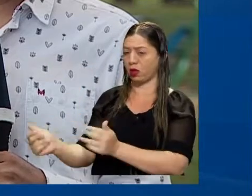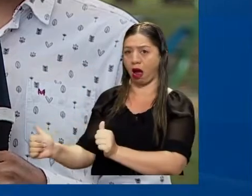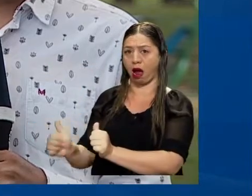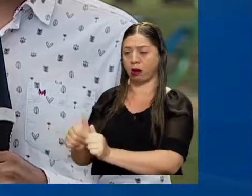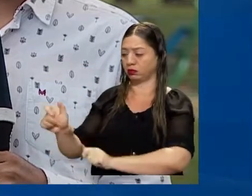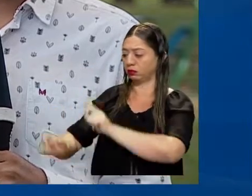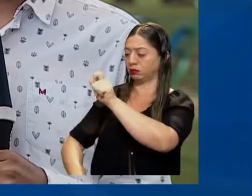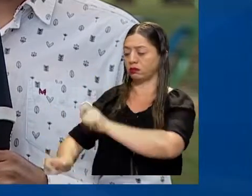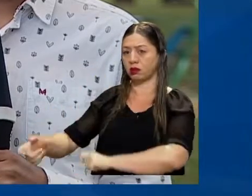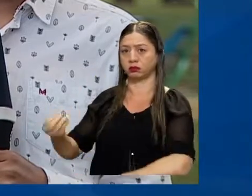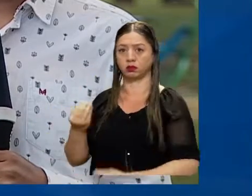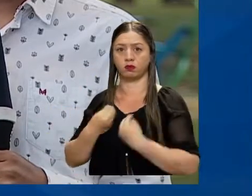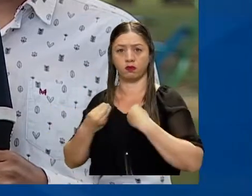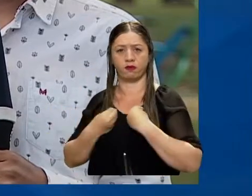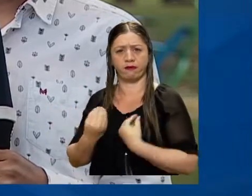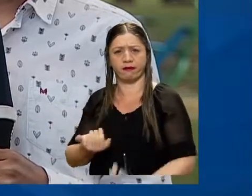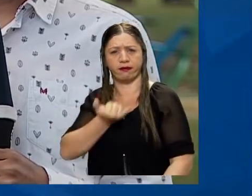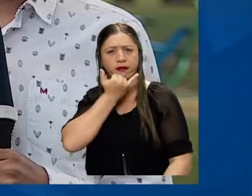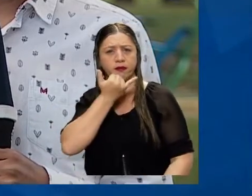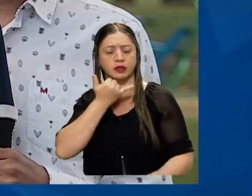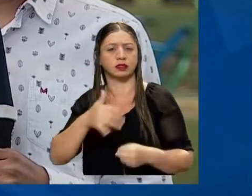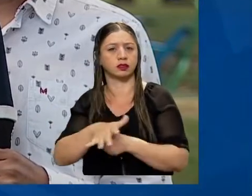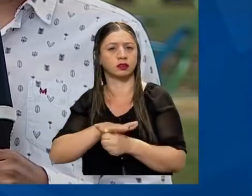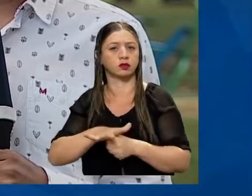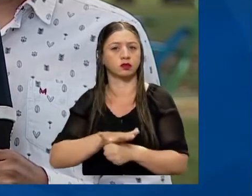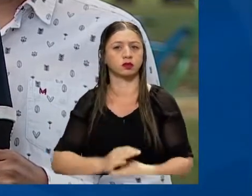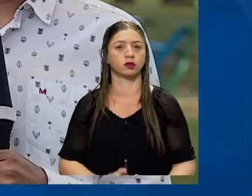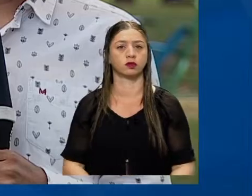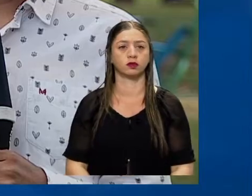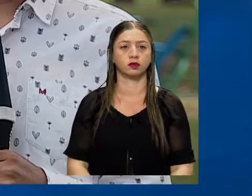vecinos de esa zona realmente que lo que está pasando